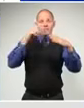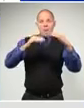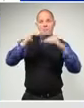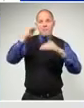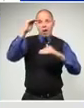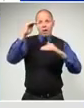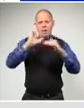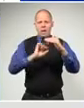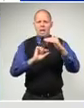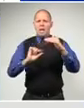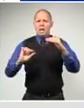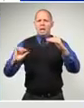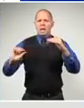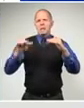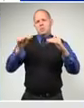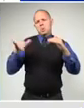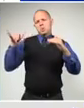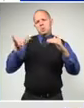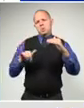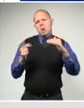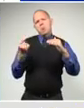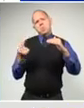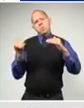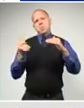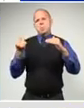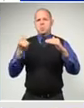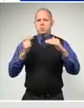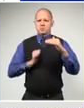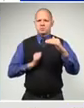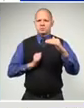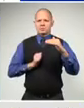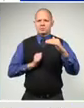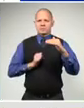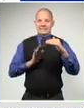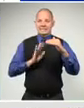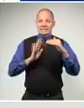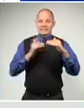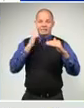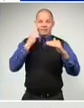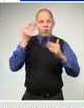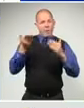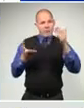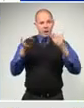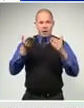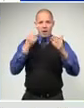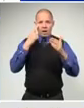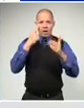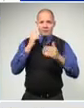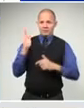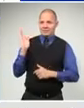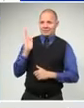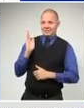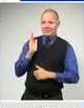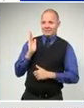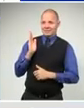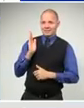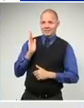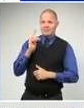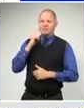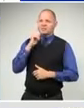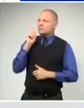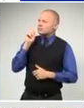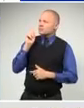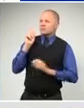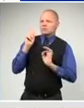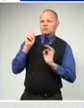casos, pues indiscutiblemente, discretamente inferior a ayer, pero ahí pueden verlo graficado, como